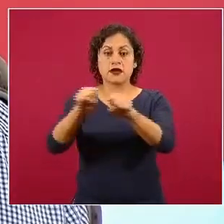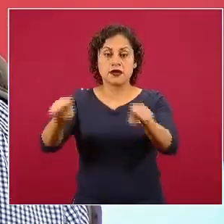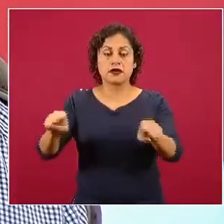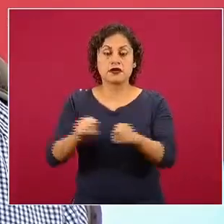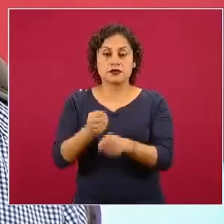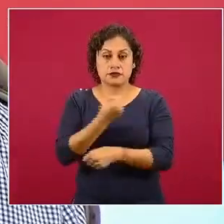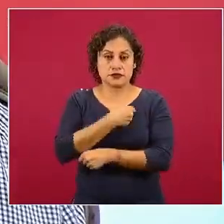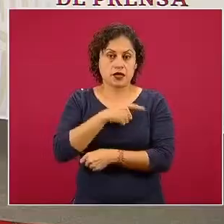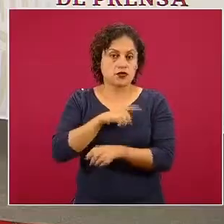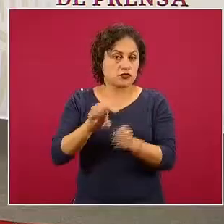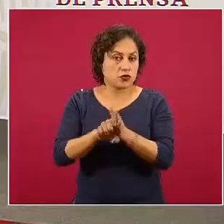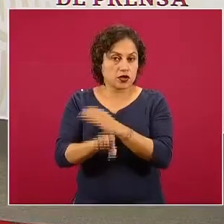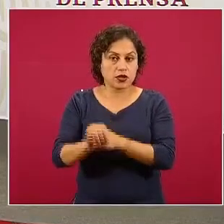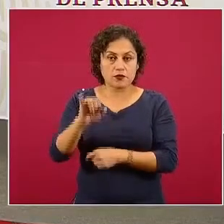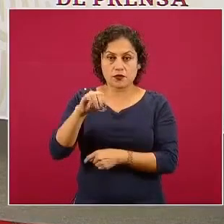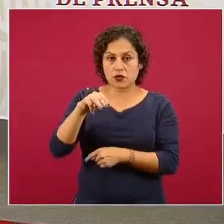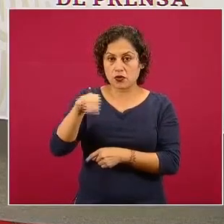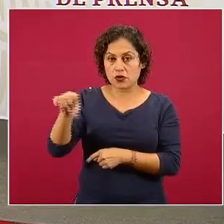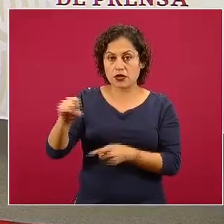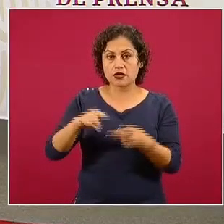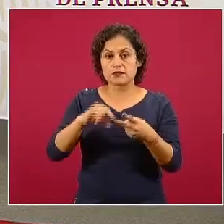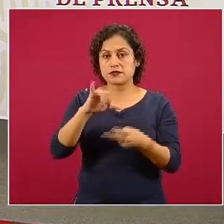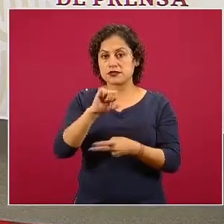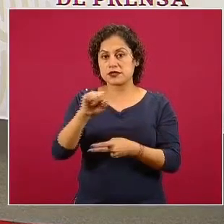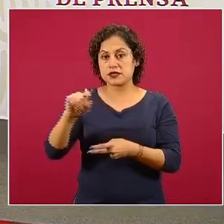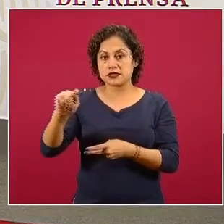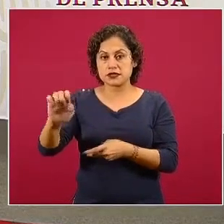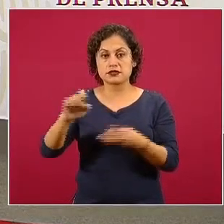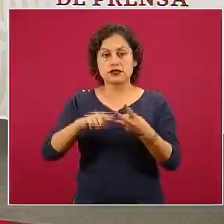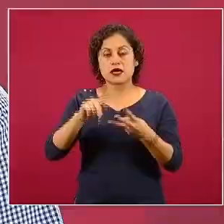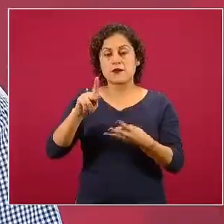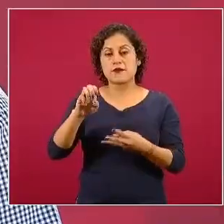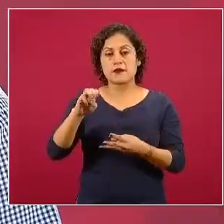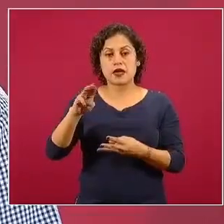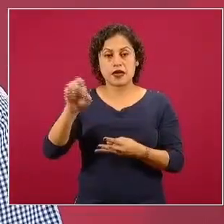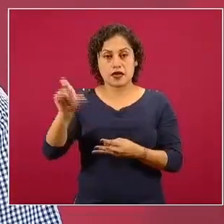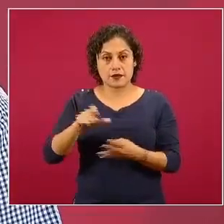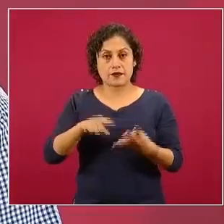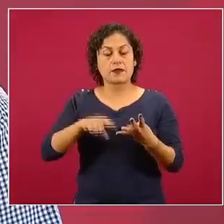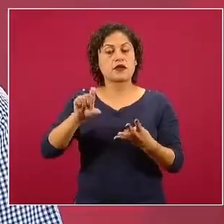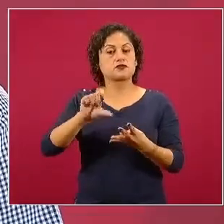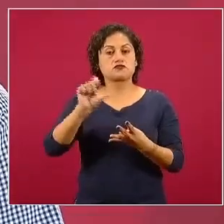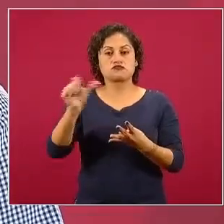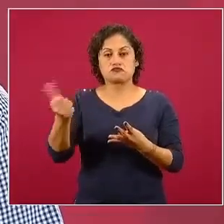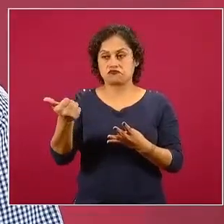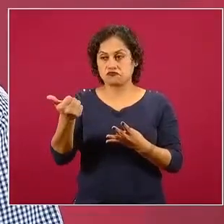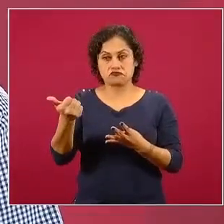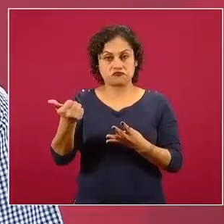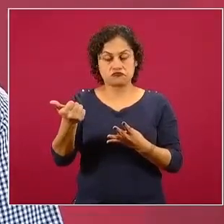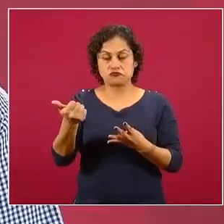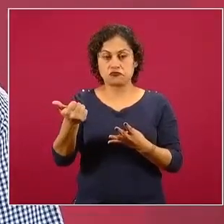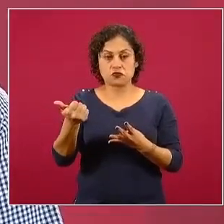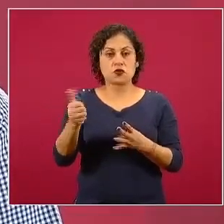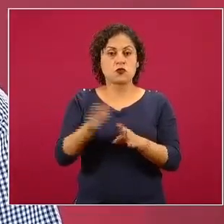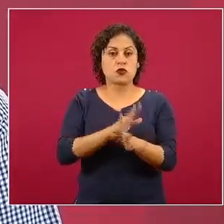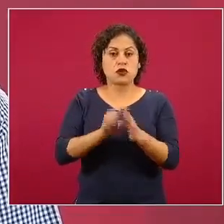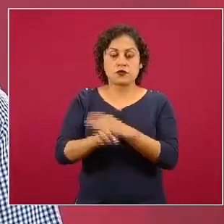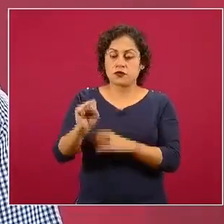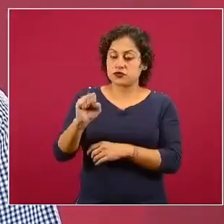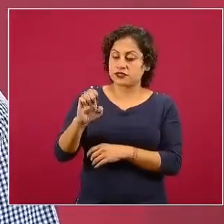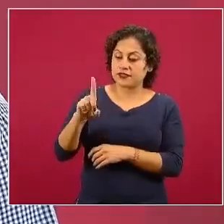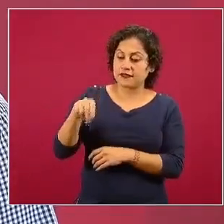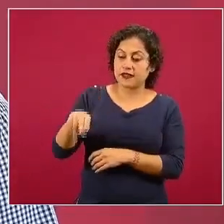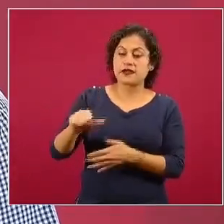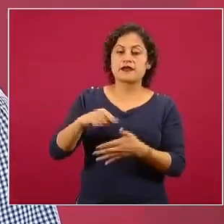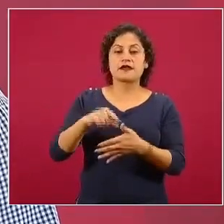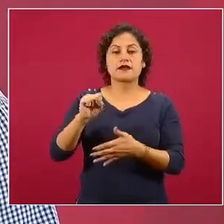son el IMSS, como es Pemex, otros grupos de servicios de salud, como son SEDENA, como son